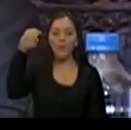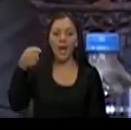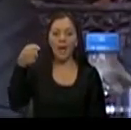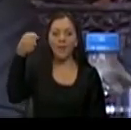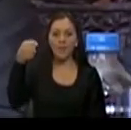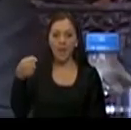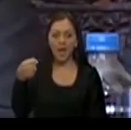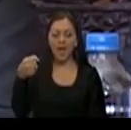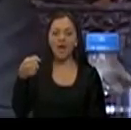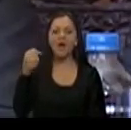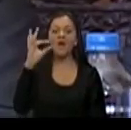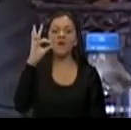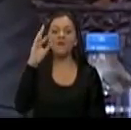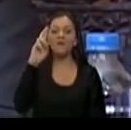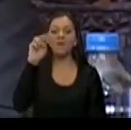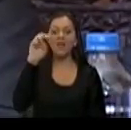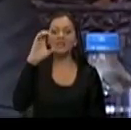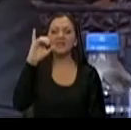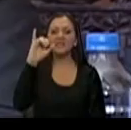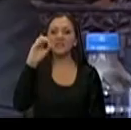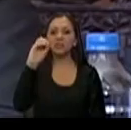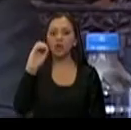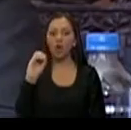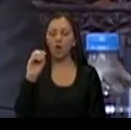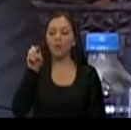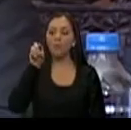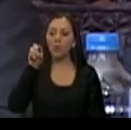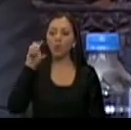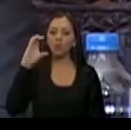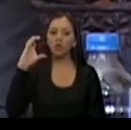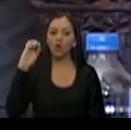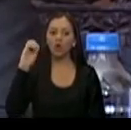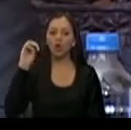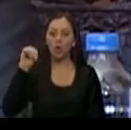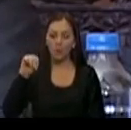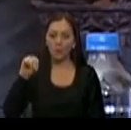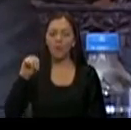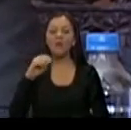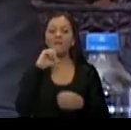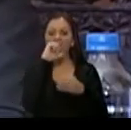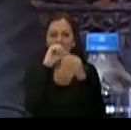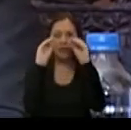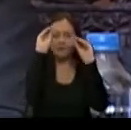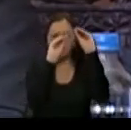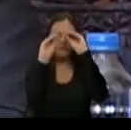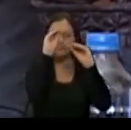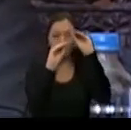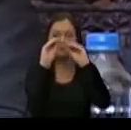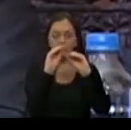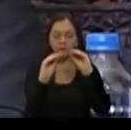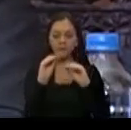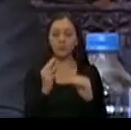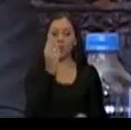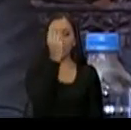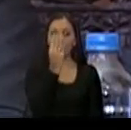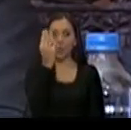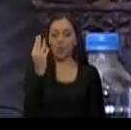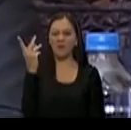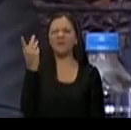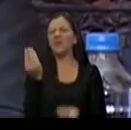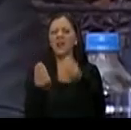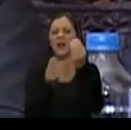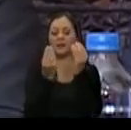www.papafranciscoenecuador.com. Es una página que está en construcción, obviamente, a medida que se vayan desarrollando